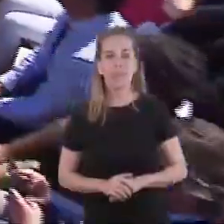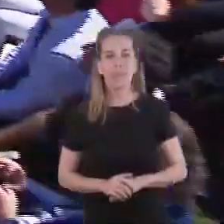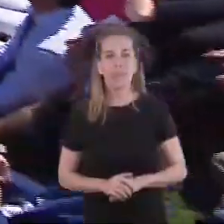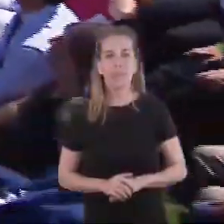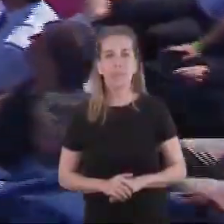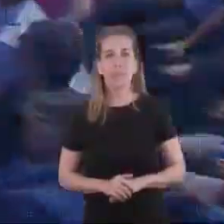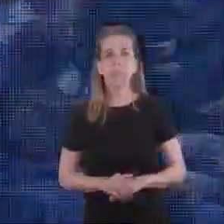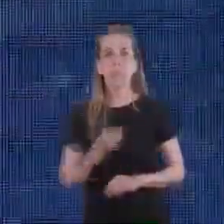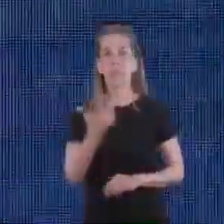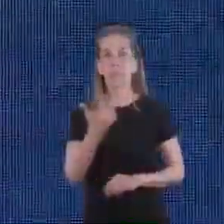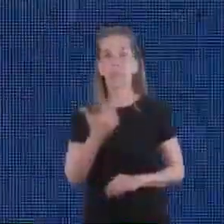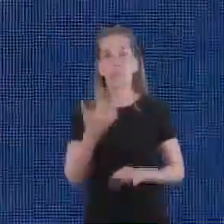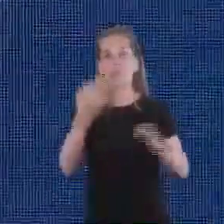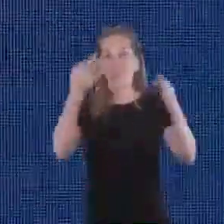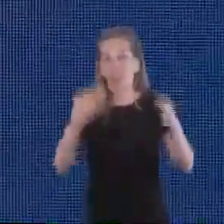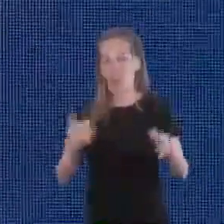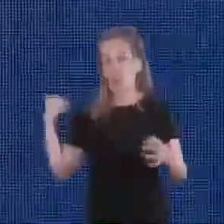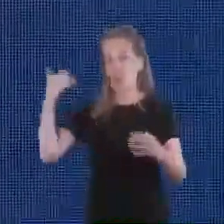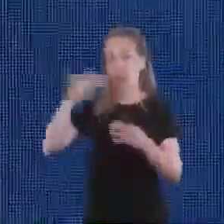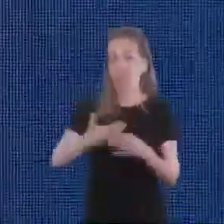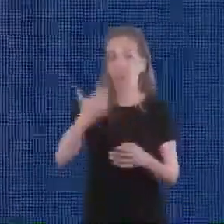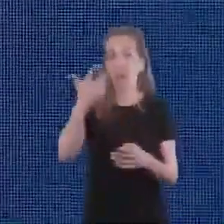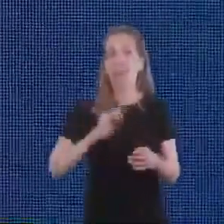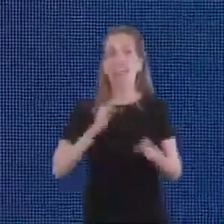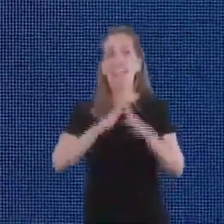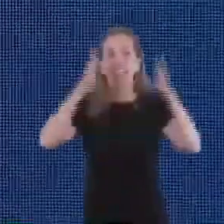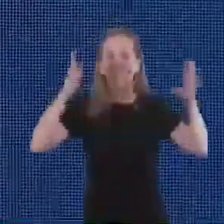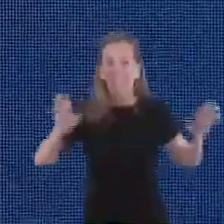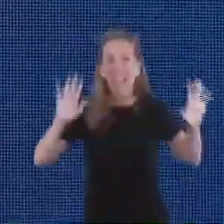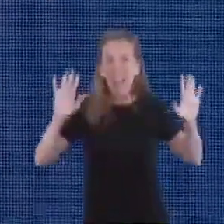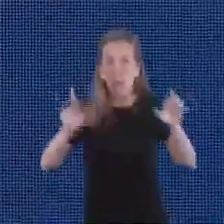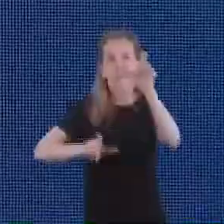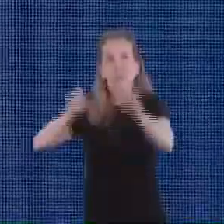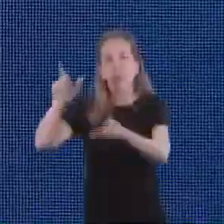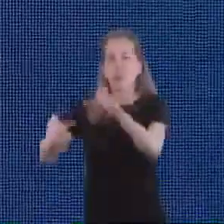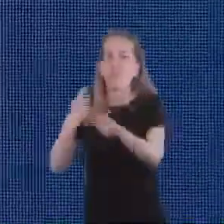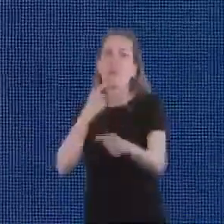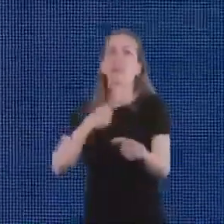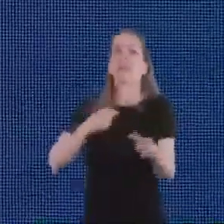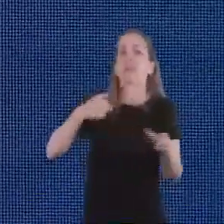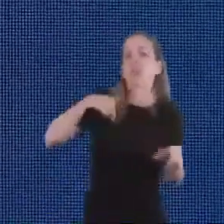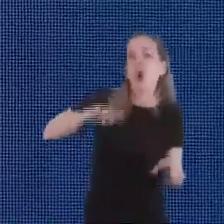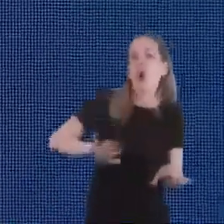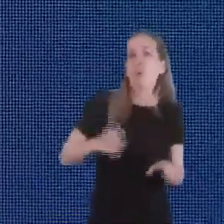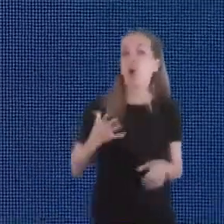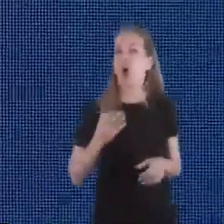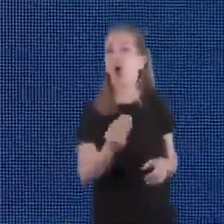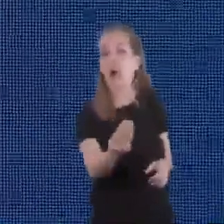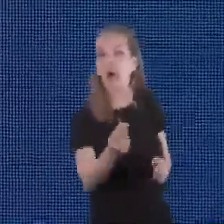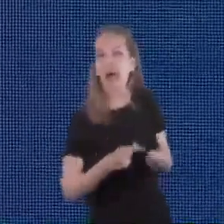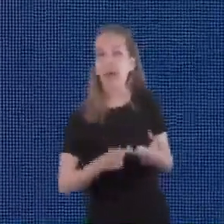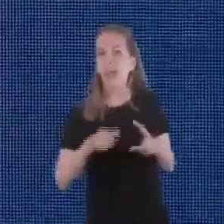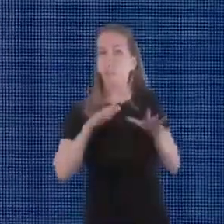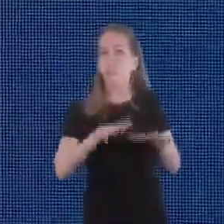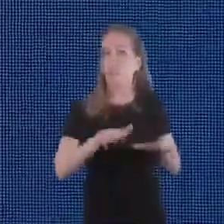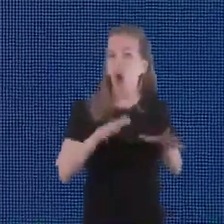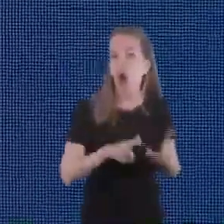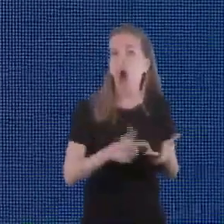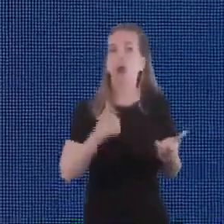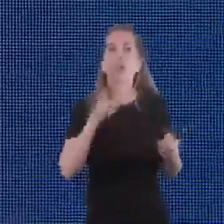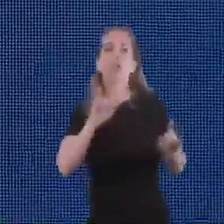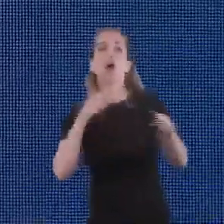Yo, 3 años después, podrán tildarme de timorato, de cobarde, de débil, que no grito.